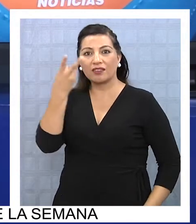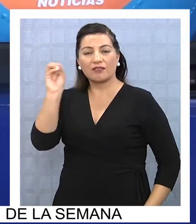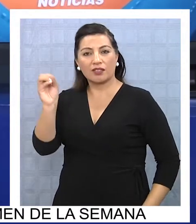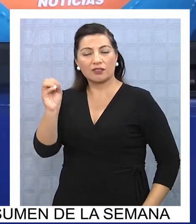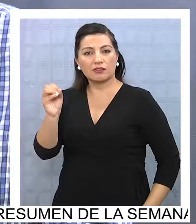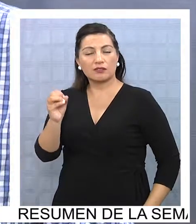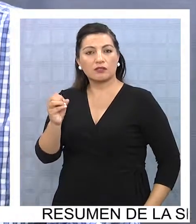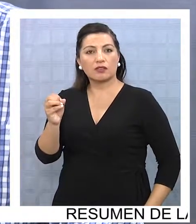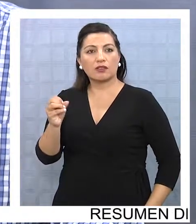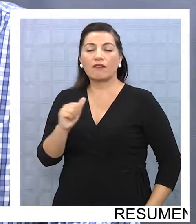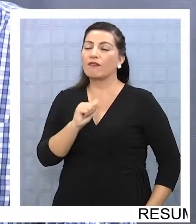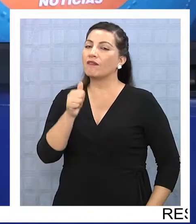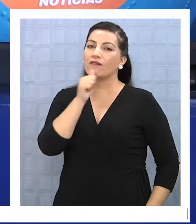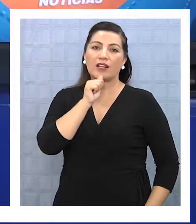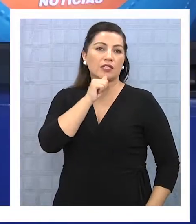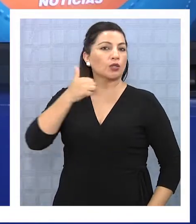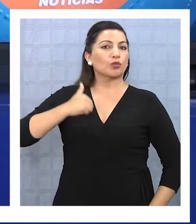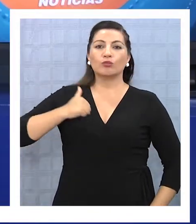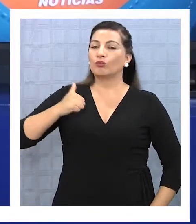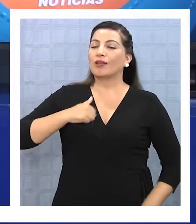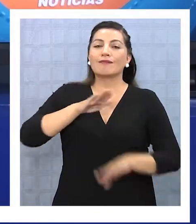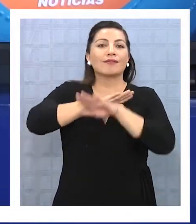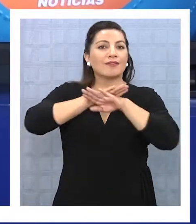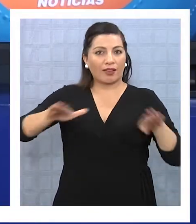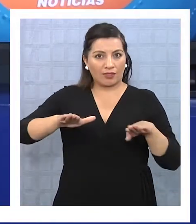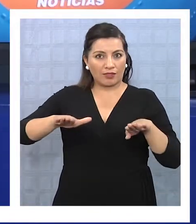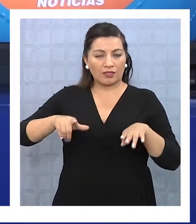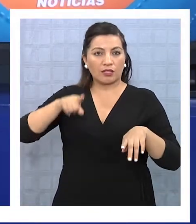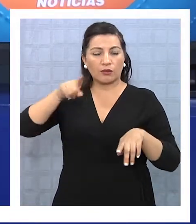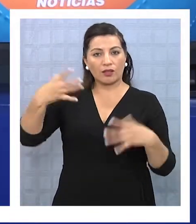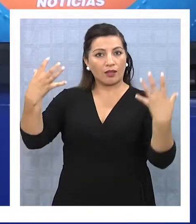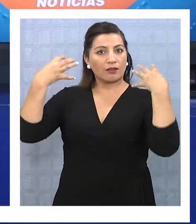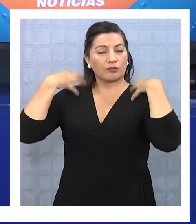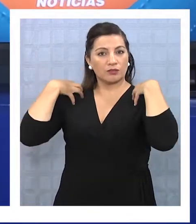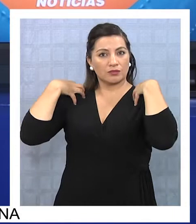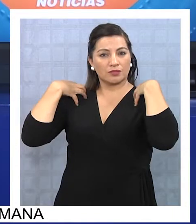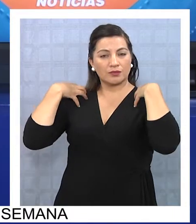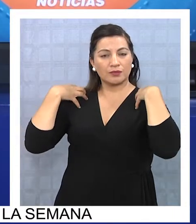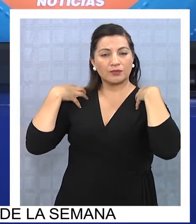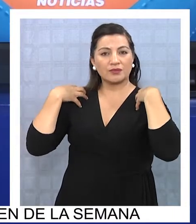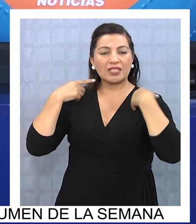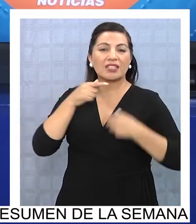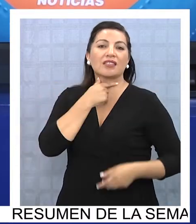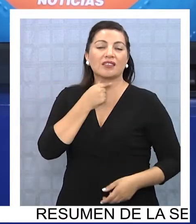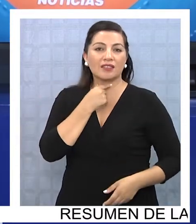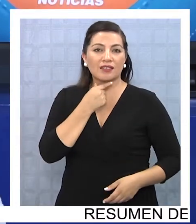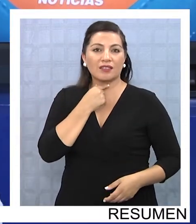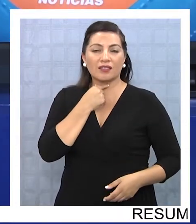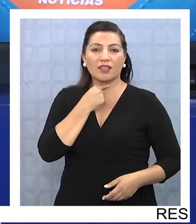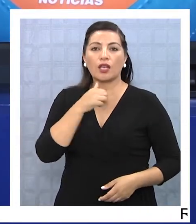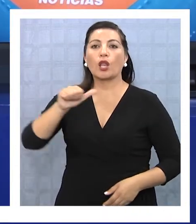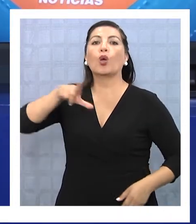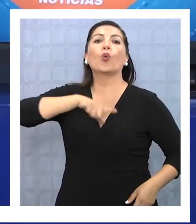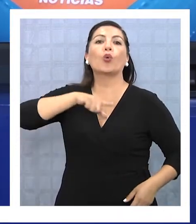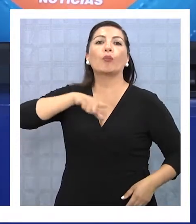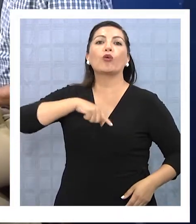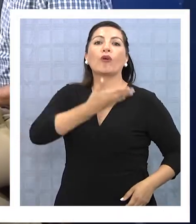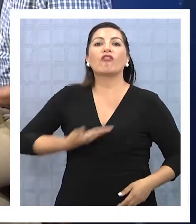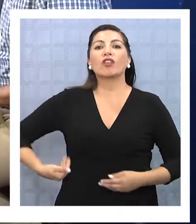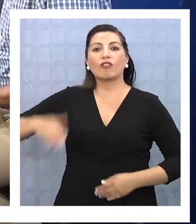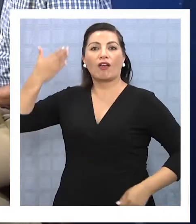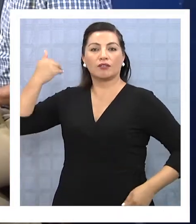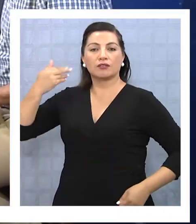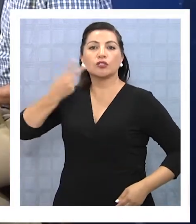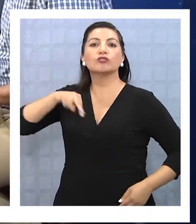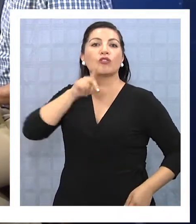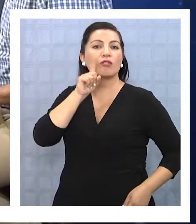recuerda usted? Sí. Y no ha cumplido prácticamente nada. Y en vez de asumir su responsabilidad, pretende echarle la culpa al gobierno anterior.